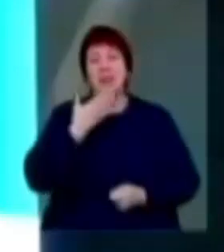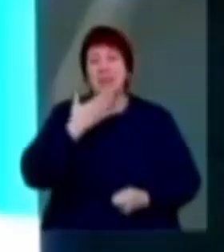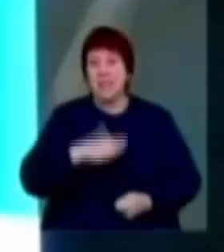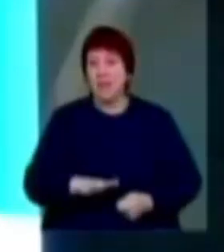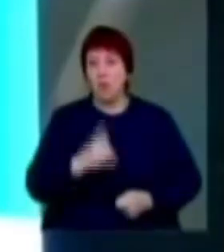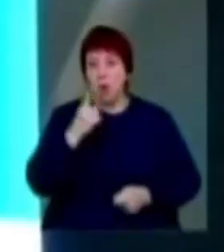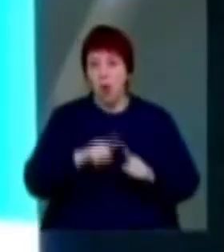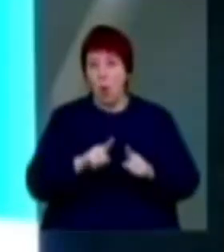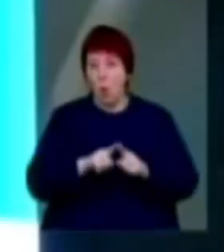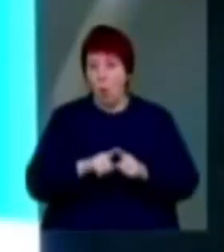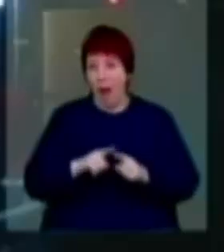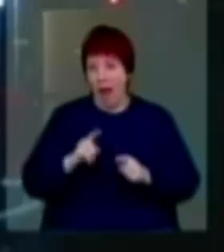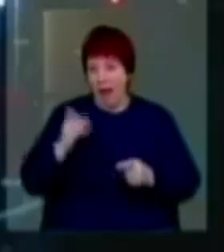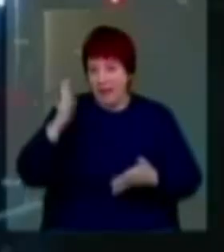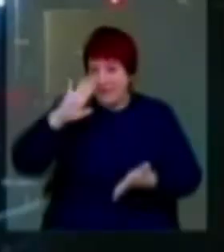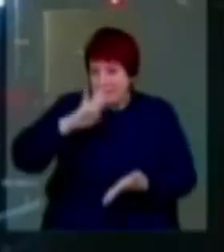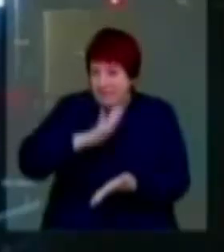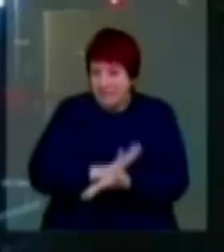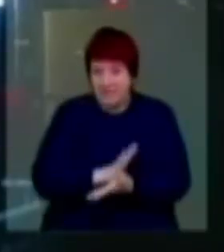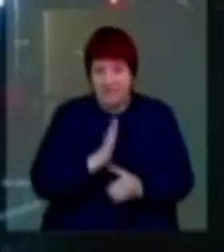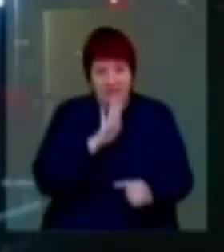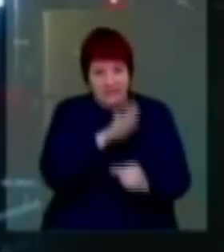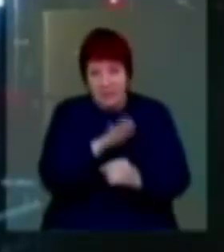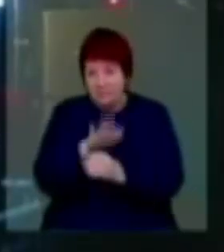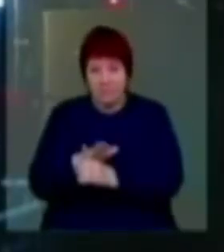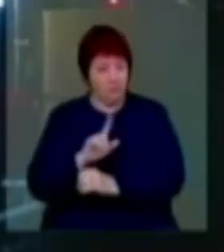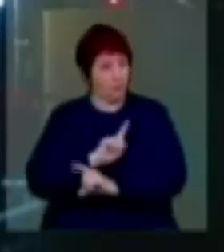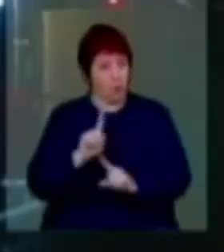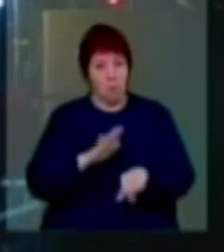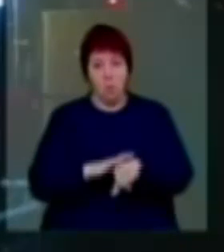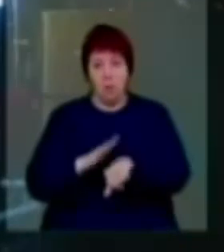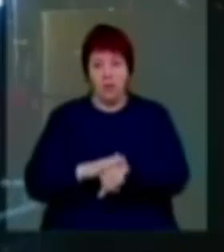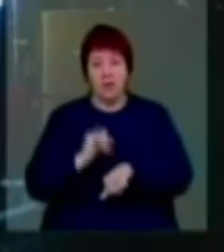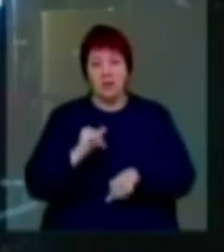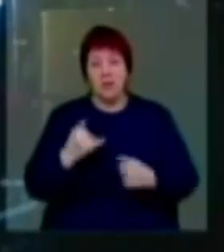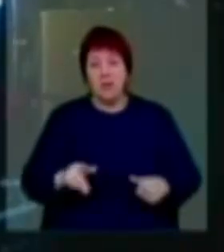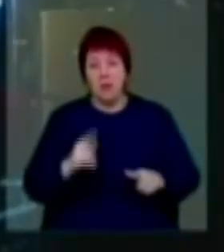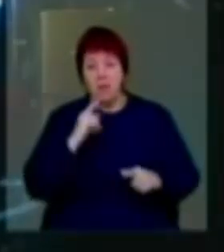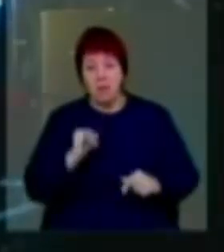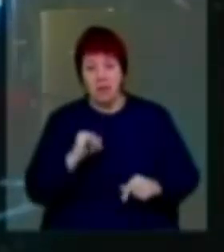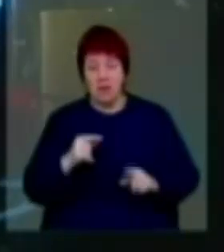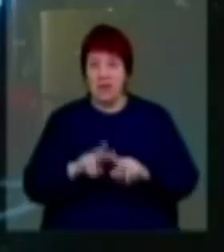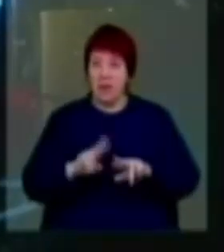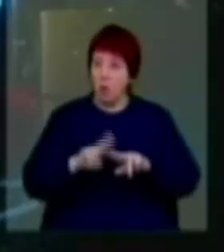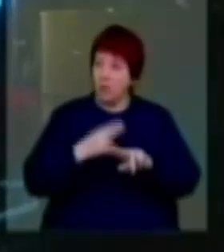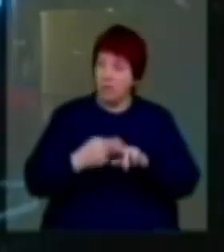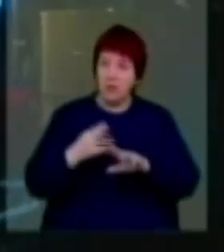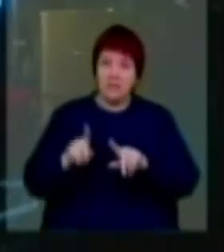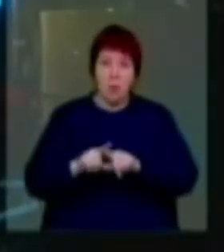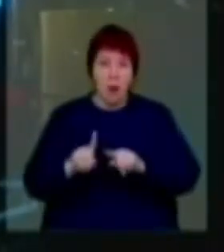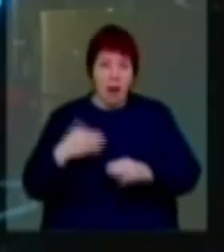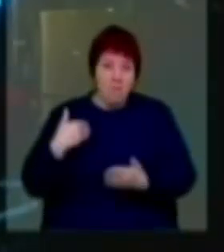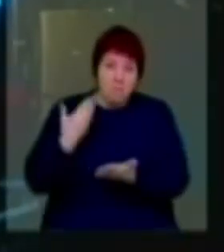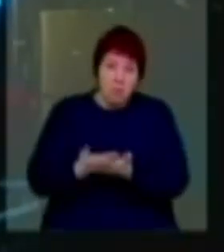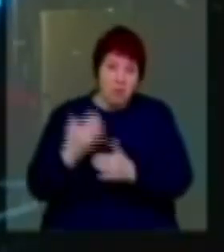una demolición no vamos a caer en el berretín de quienes vienen a refundar todo empezando todo